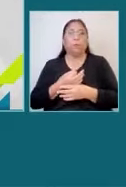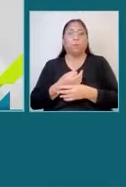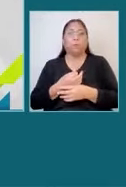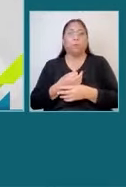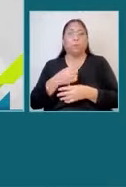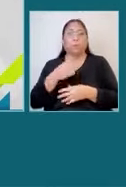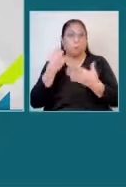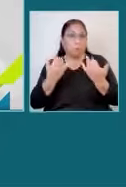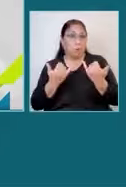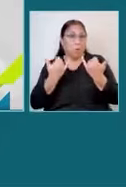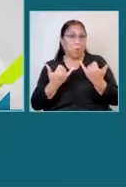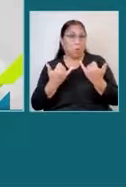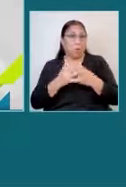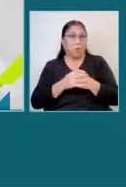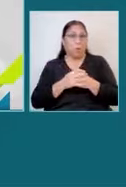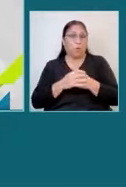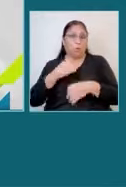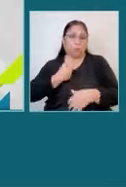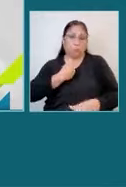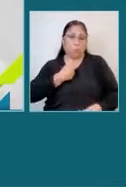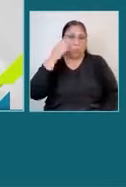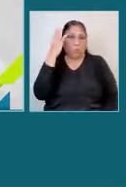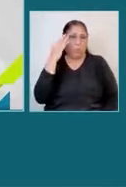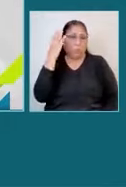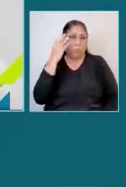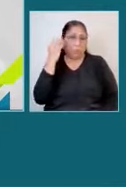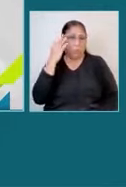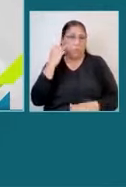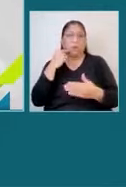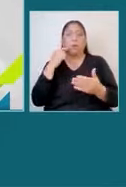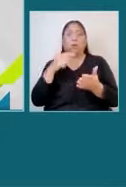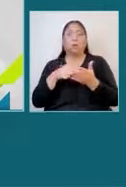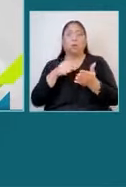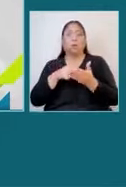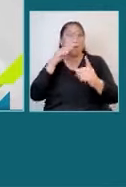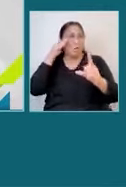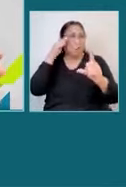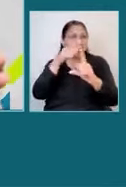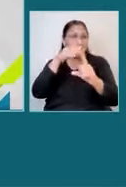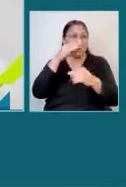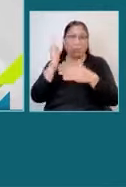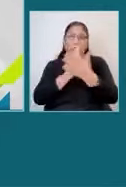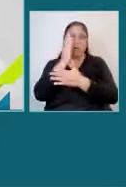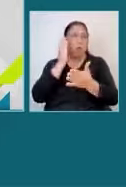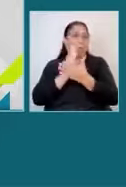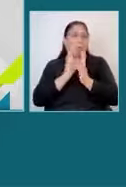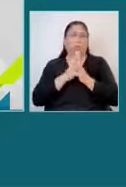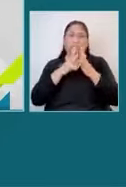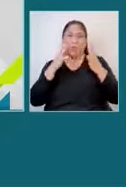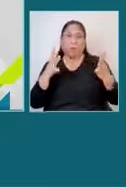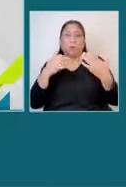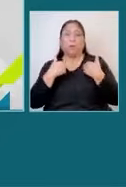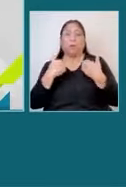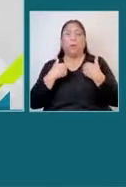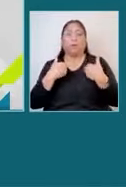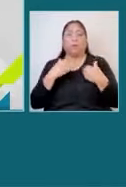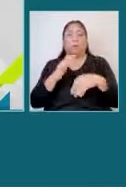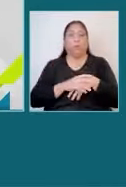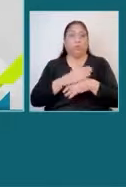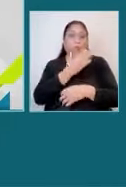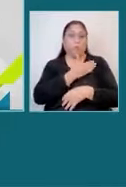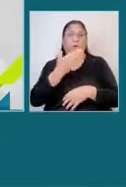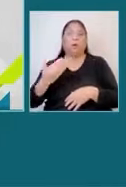yo diría, por experiencia propia, atacar uno de los principales problemas que tenemos desde el sector público, que tiene